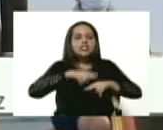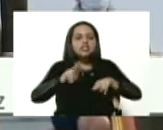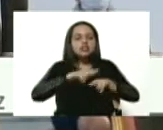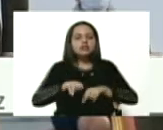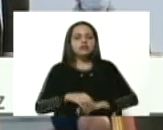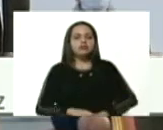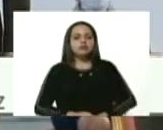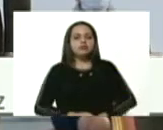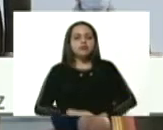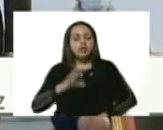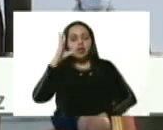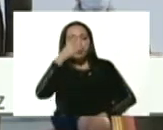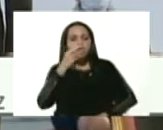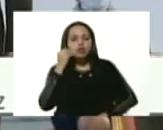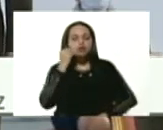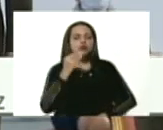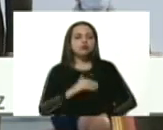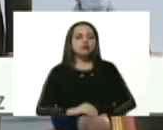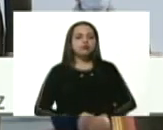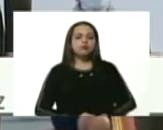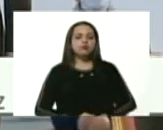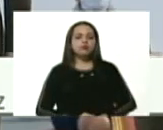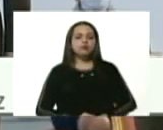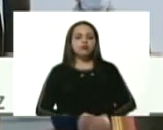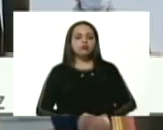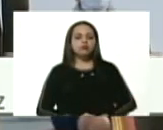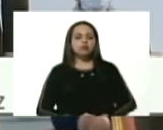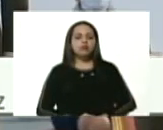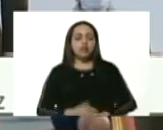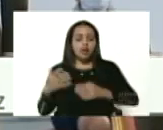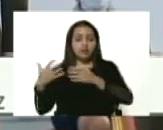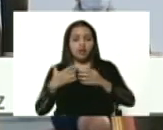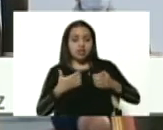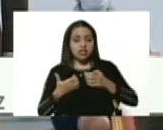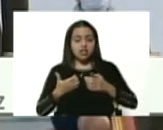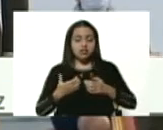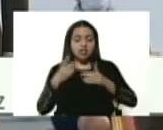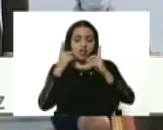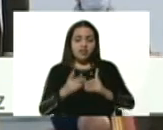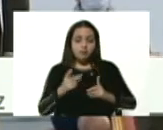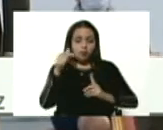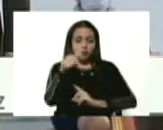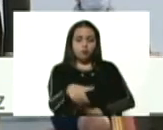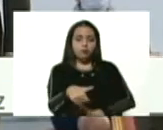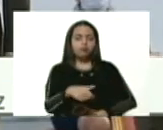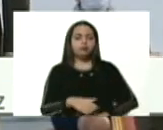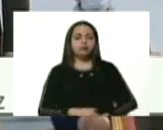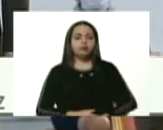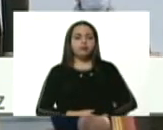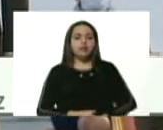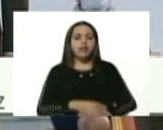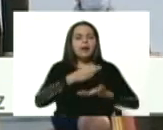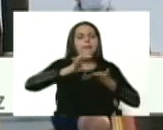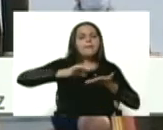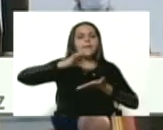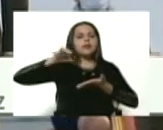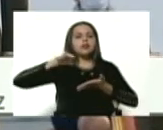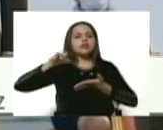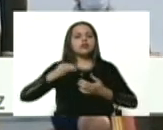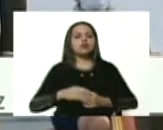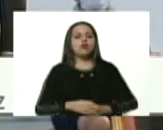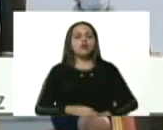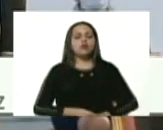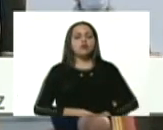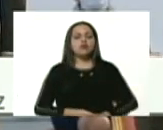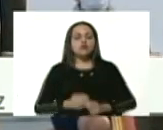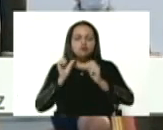niñas, de la juventud. Son las batallas que nos tocan hoy en el espíritu inmortal de